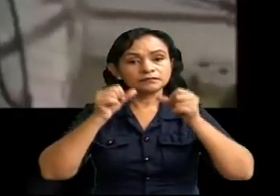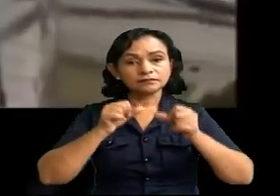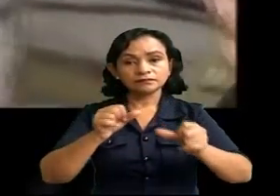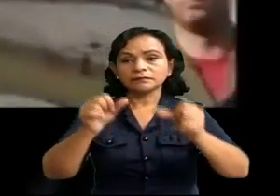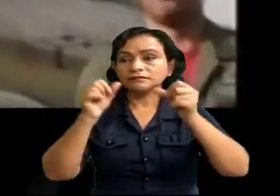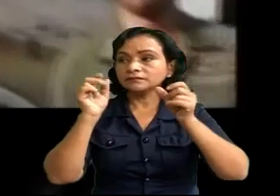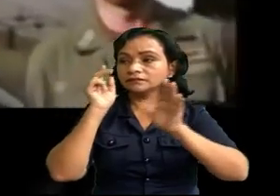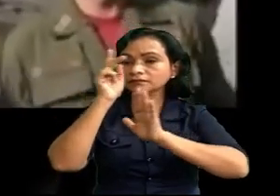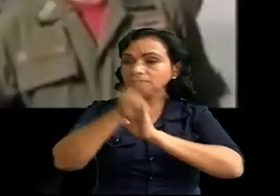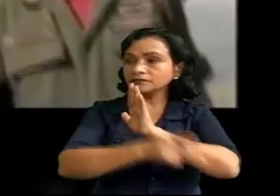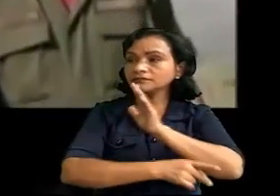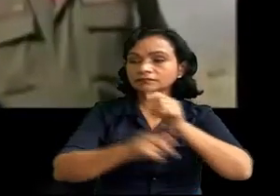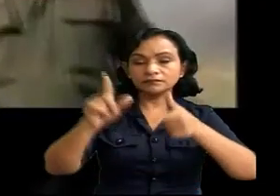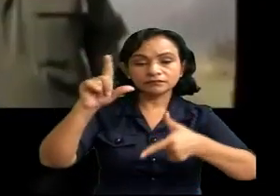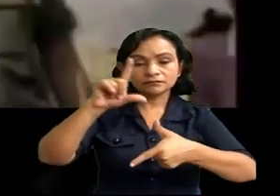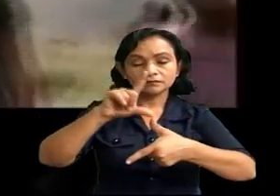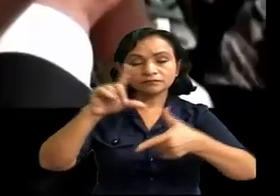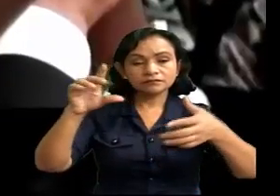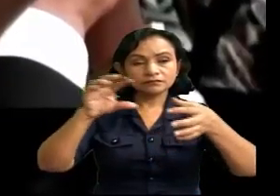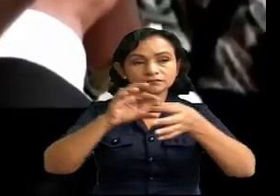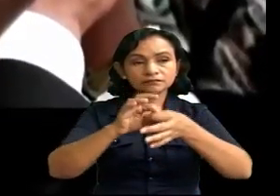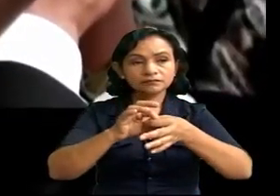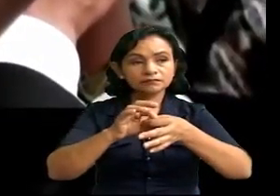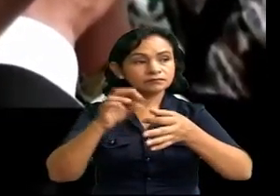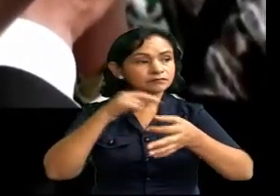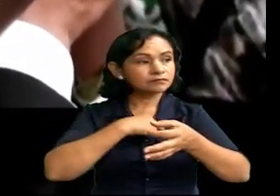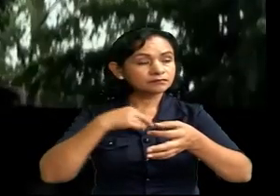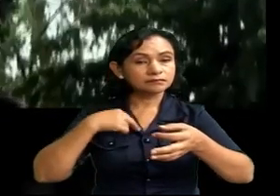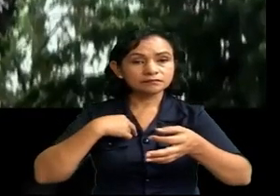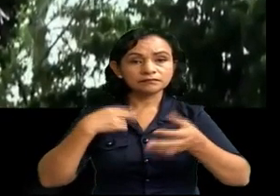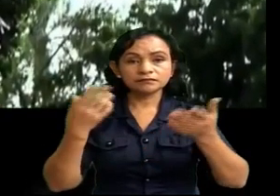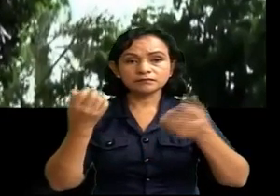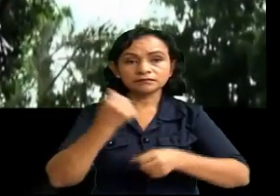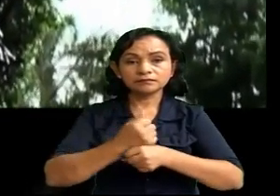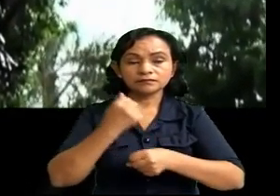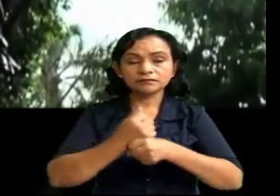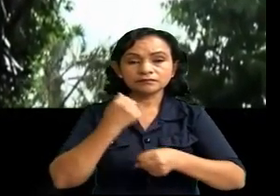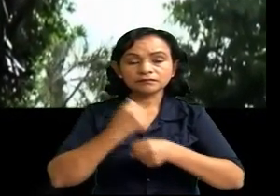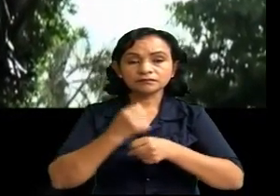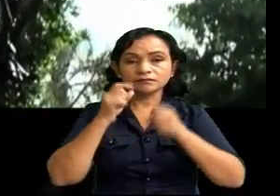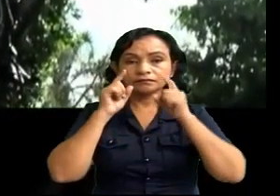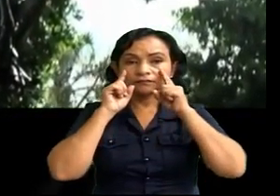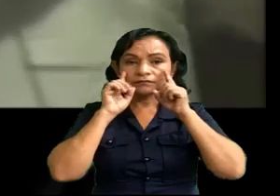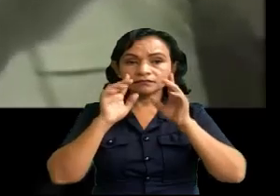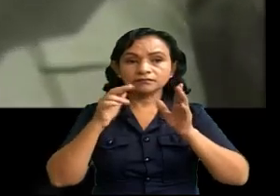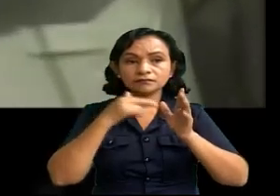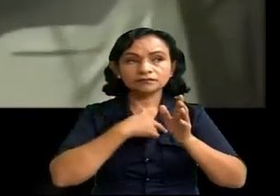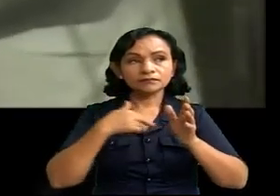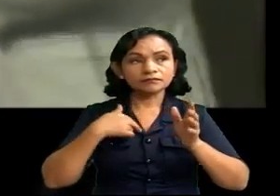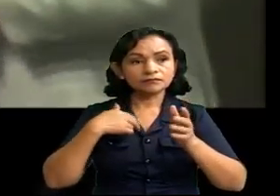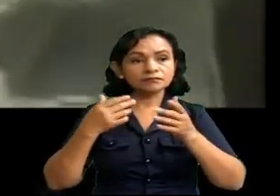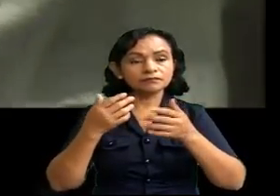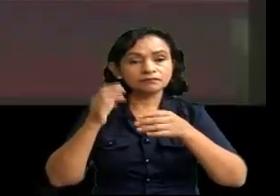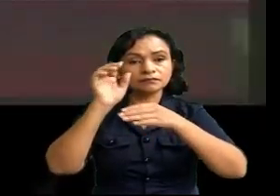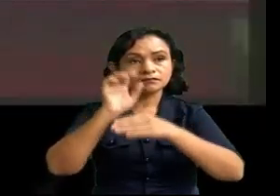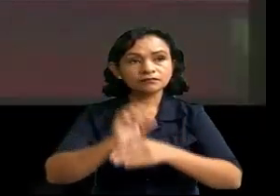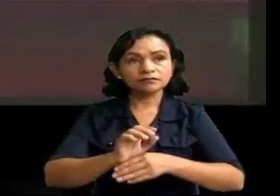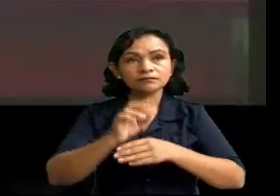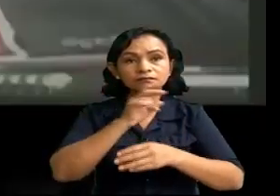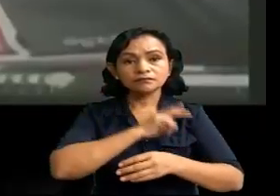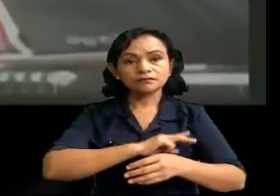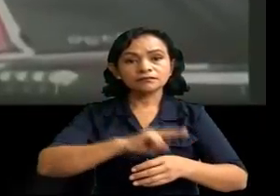de los países latinoamericanos y del Caribe, así como por su labor de preservar la identidad, las tradiciones culturales y los